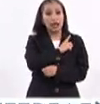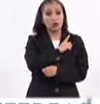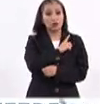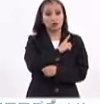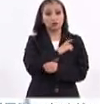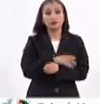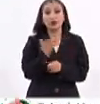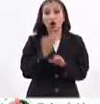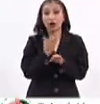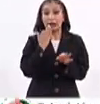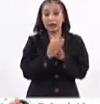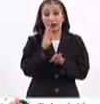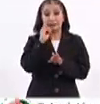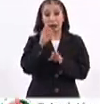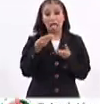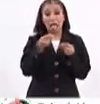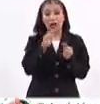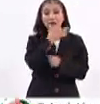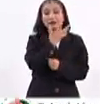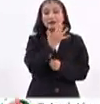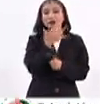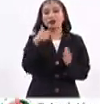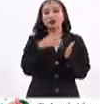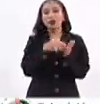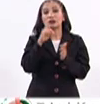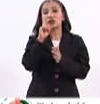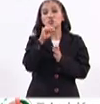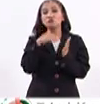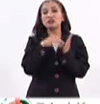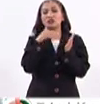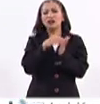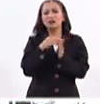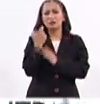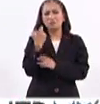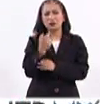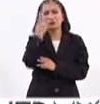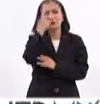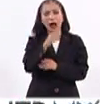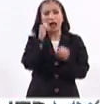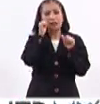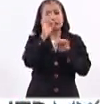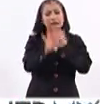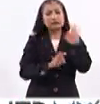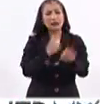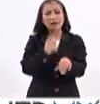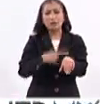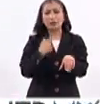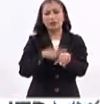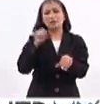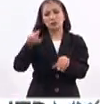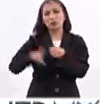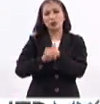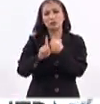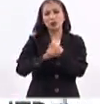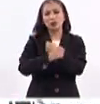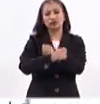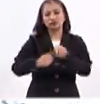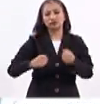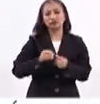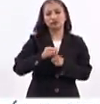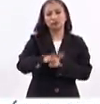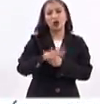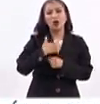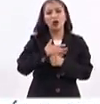salud, que actualmente invierte 151,000 millones de pesos para atender padecimientos relacionados con el